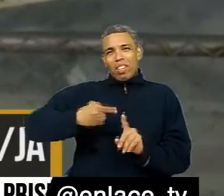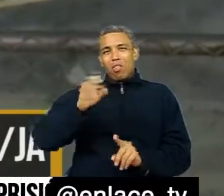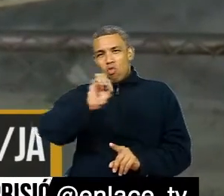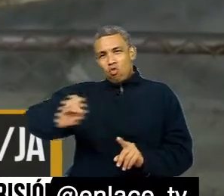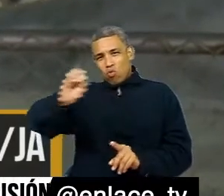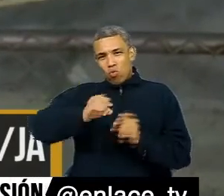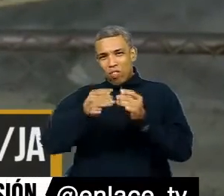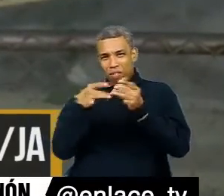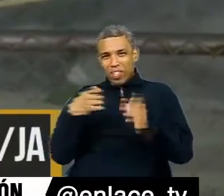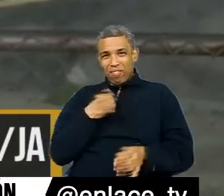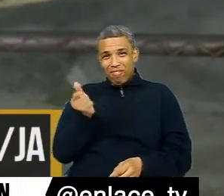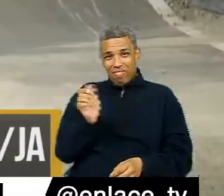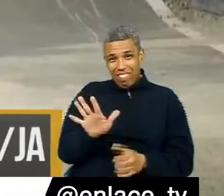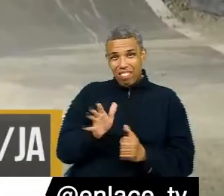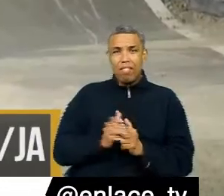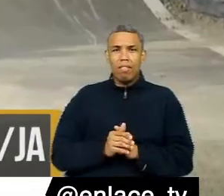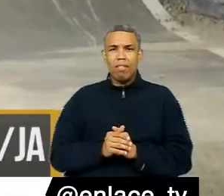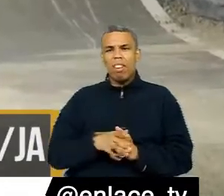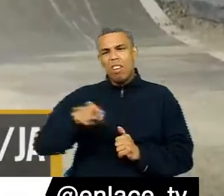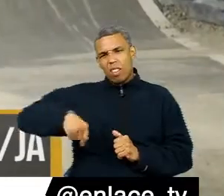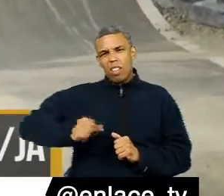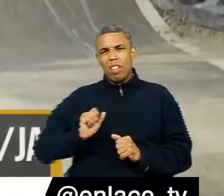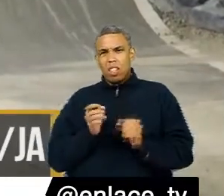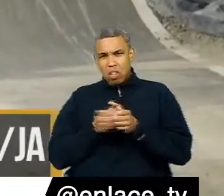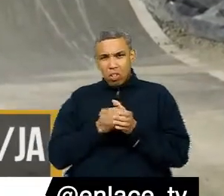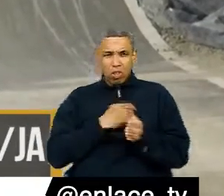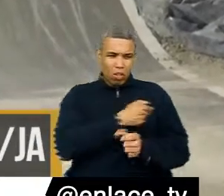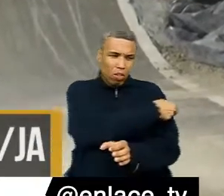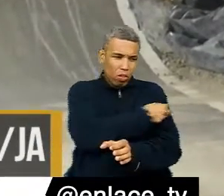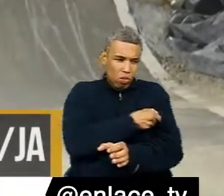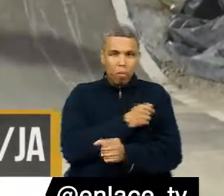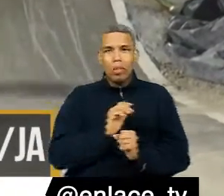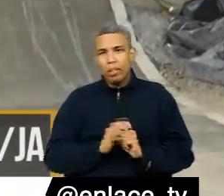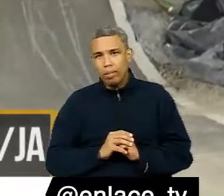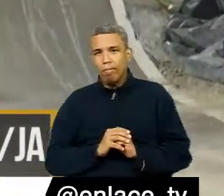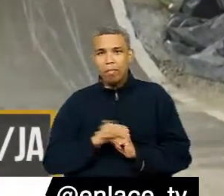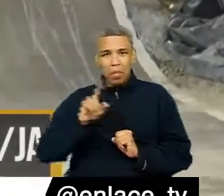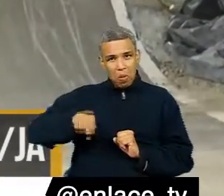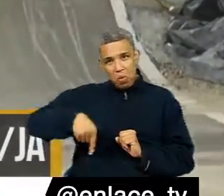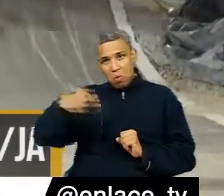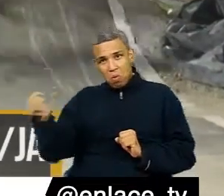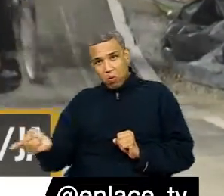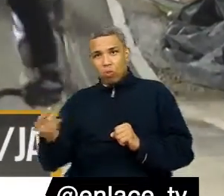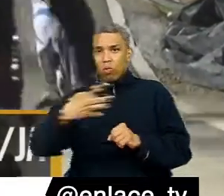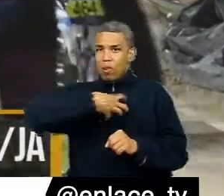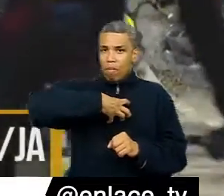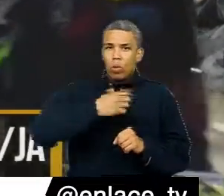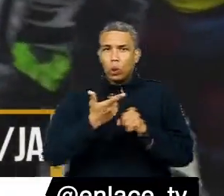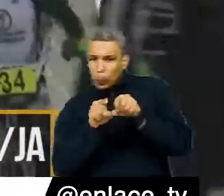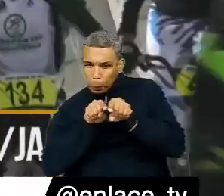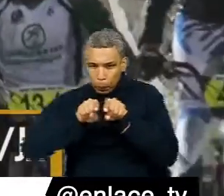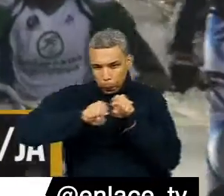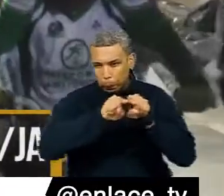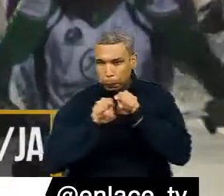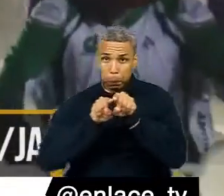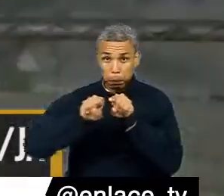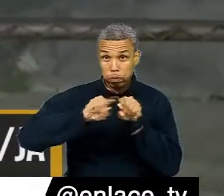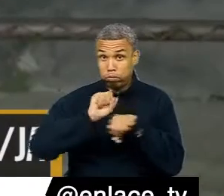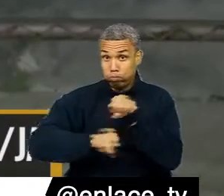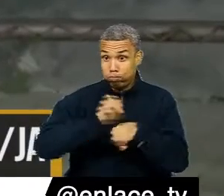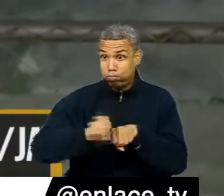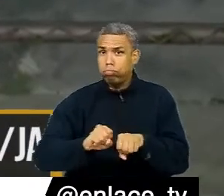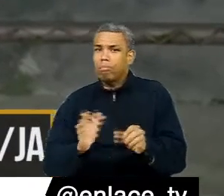BMX realizará en Barranca Bermeja la siguiente válida. Lo que también se quiere es seguir promocionando este deporte,